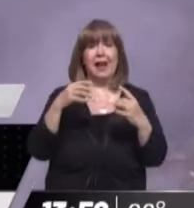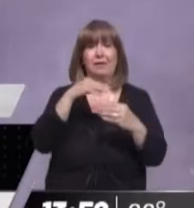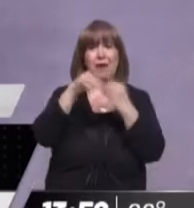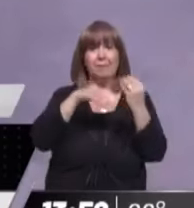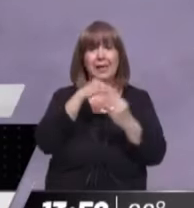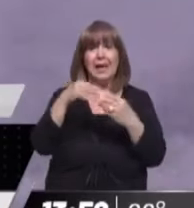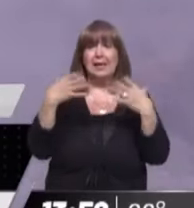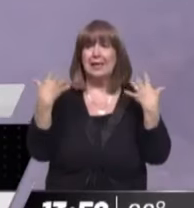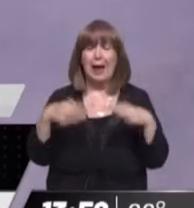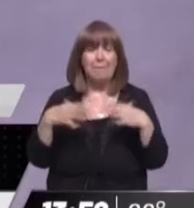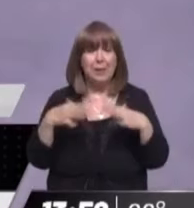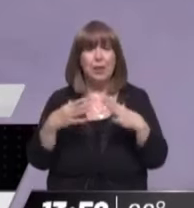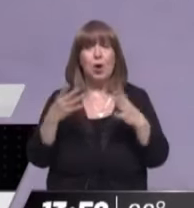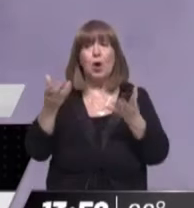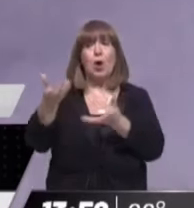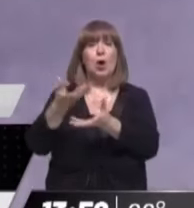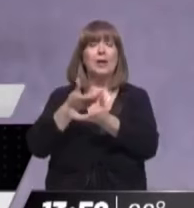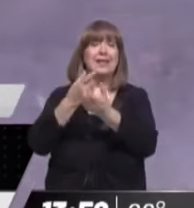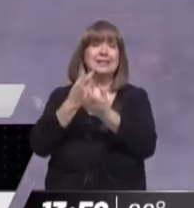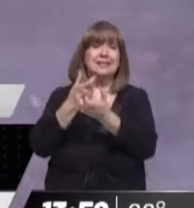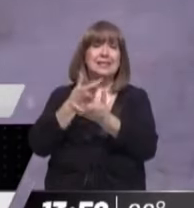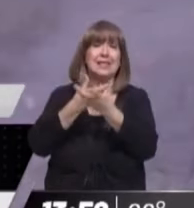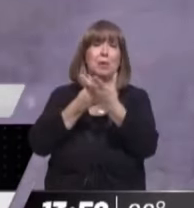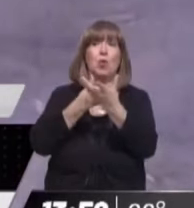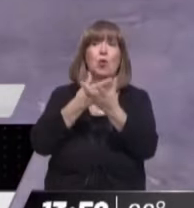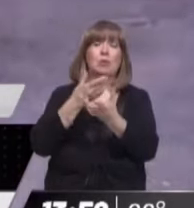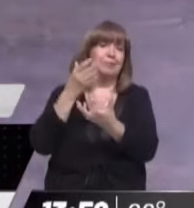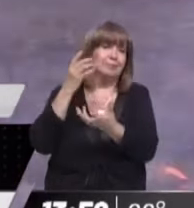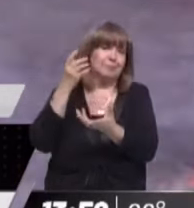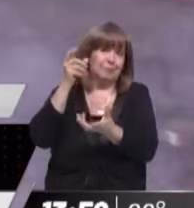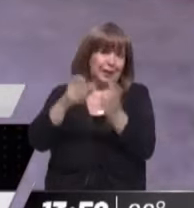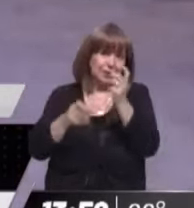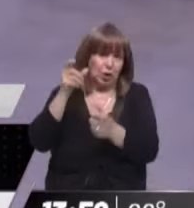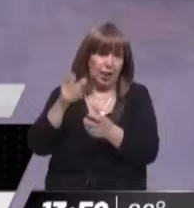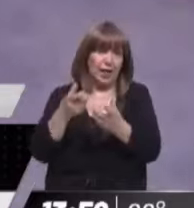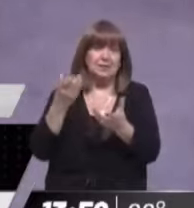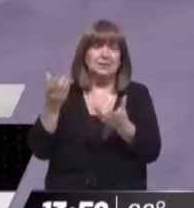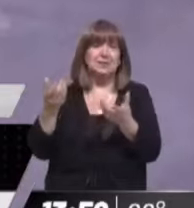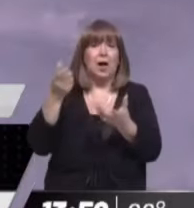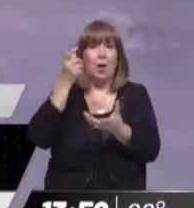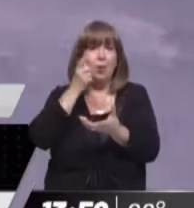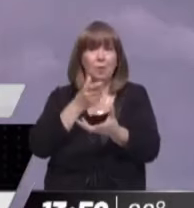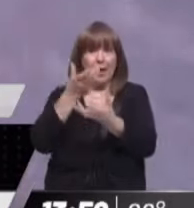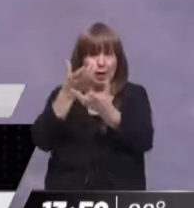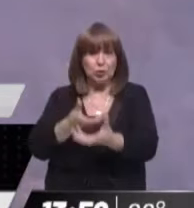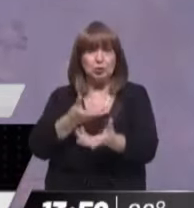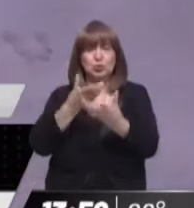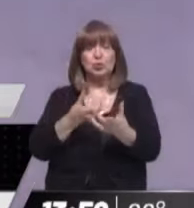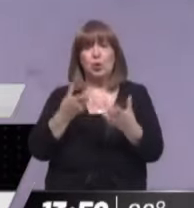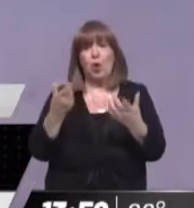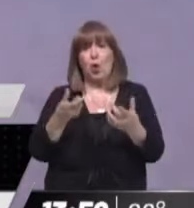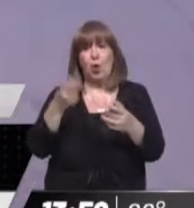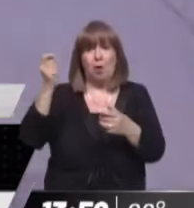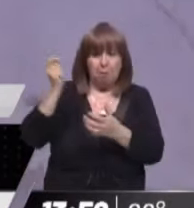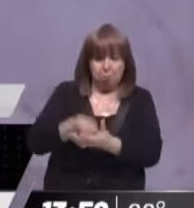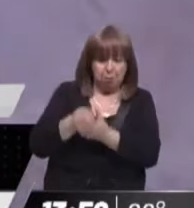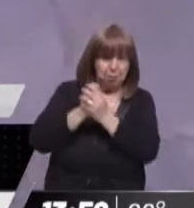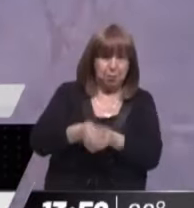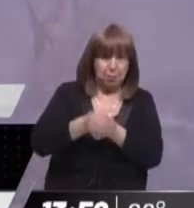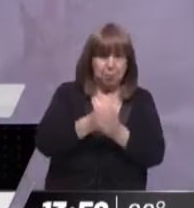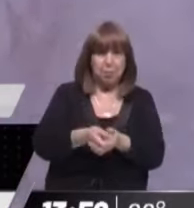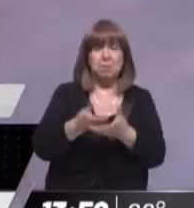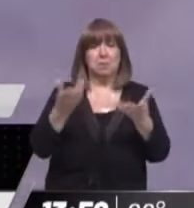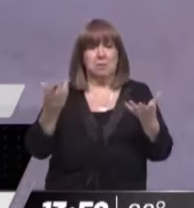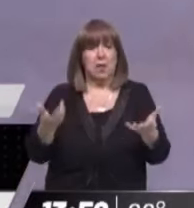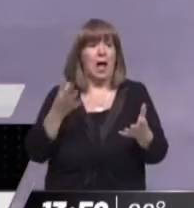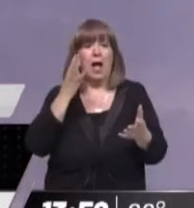los habían llamado y no llegaban. Y ahora sí están trabajando y tratando de apagar los pequeños foquitos que